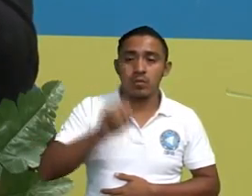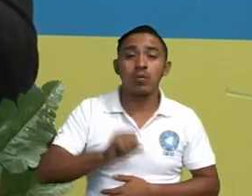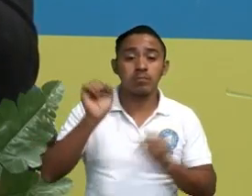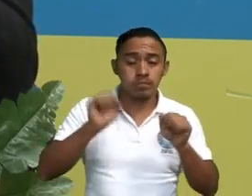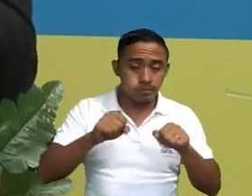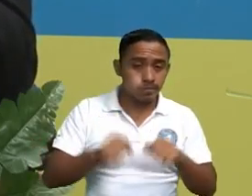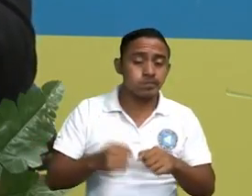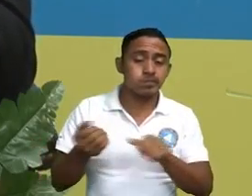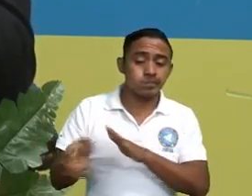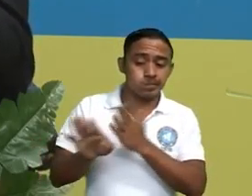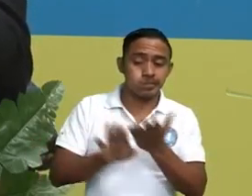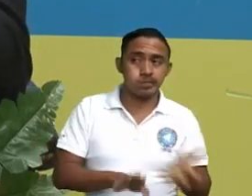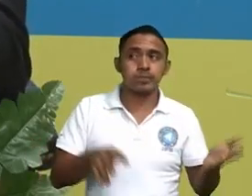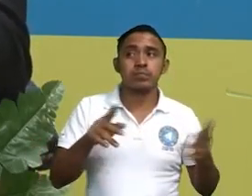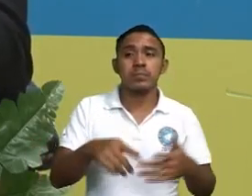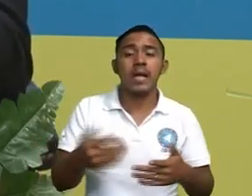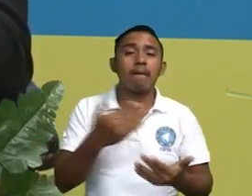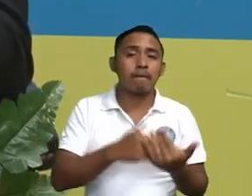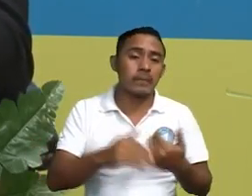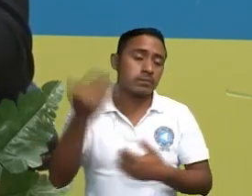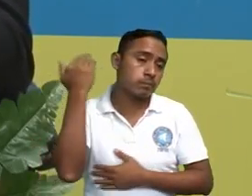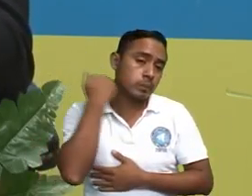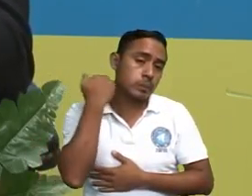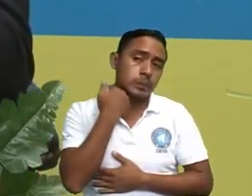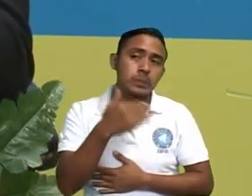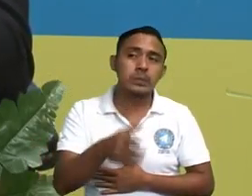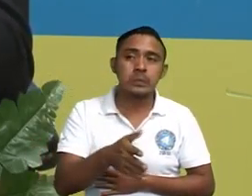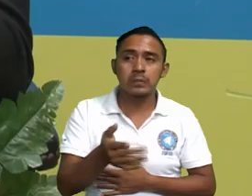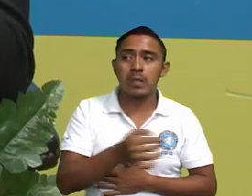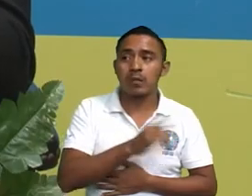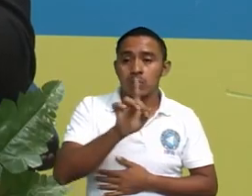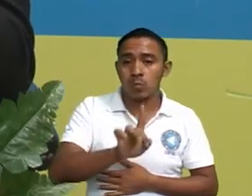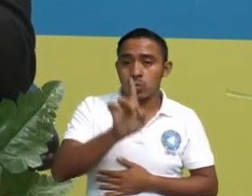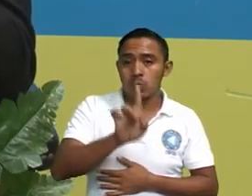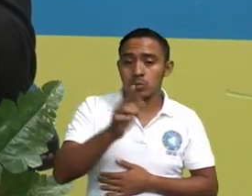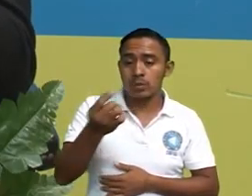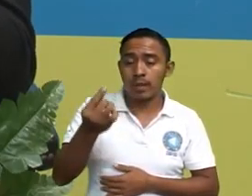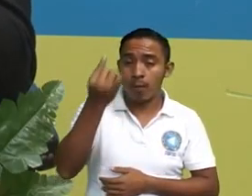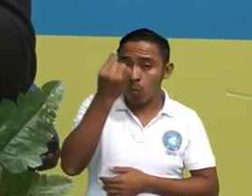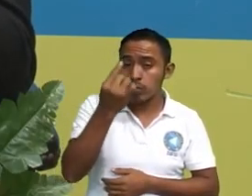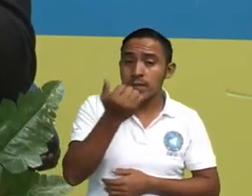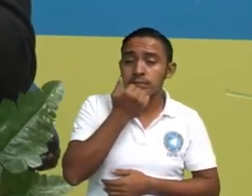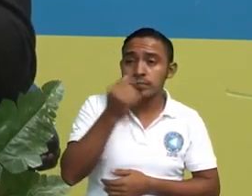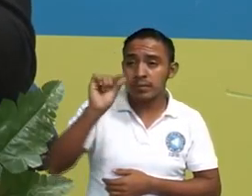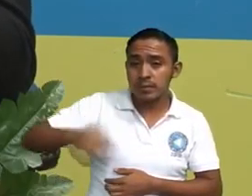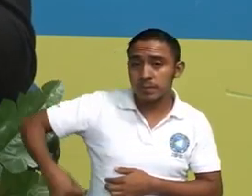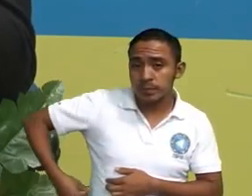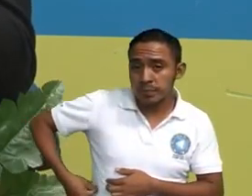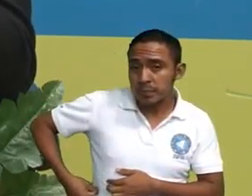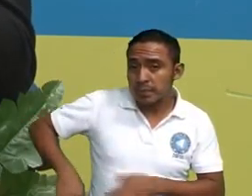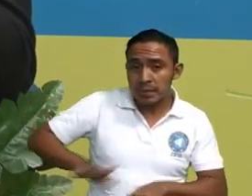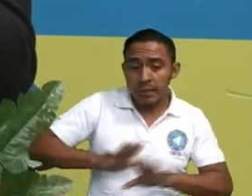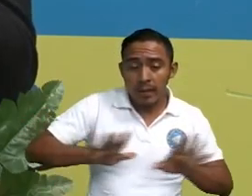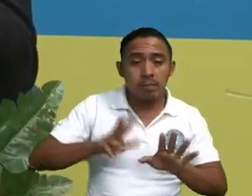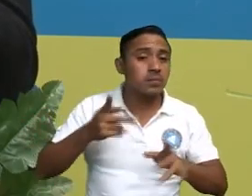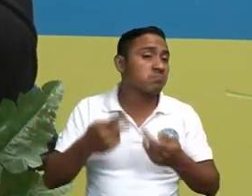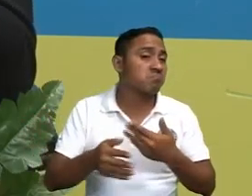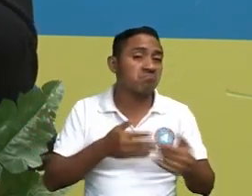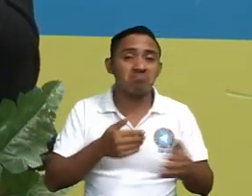y son lógicamente más costosas de tratar. Aunque sea solo una piedra. Aunque sea solo una piedra. Ya. Ya. Entonces,